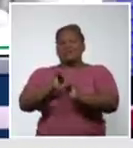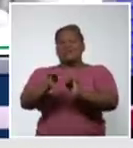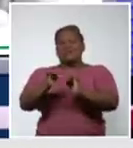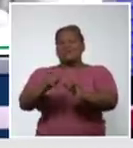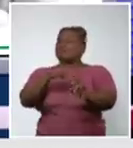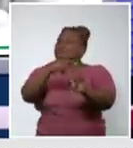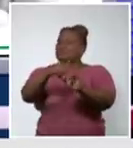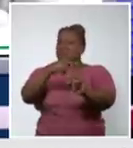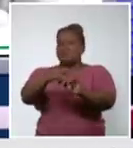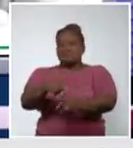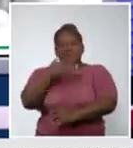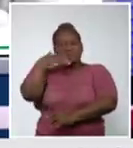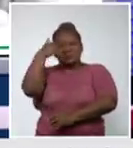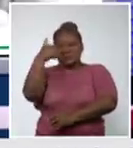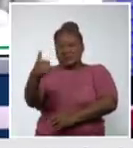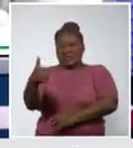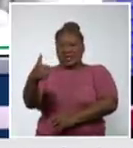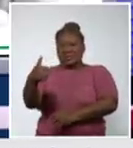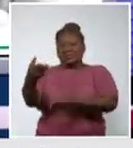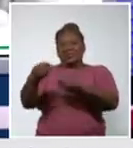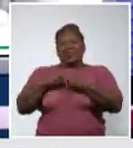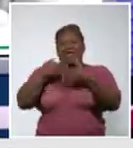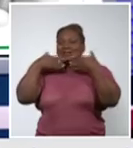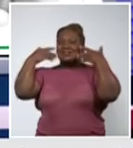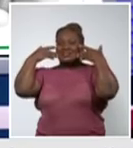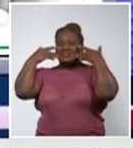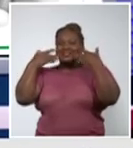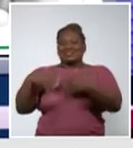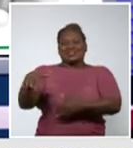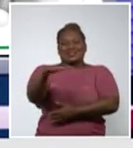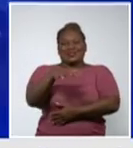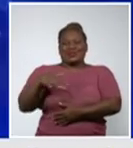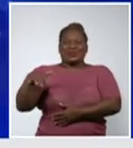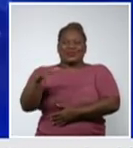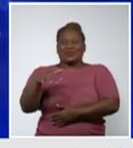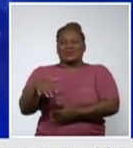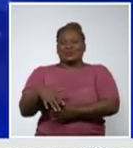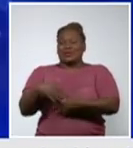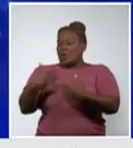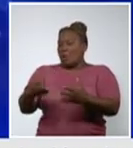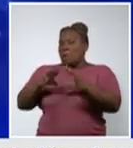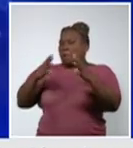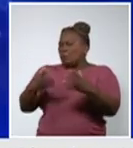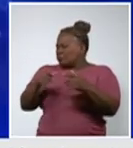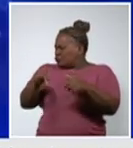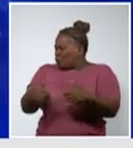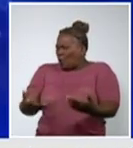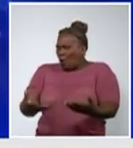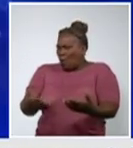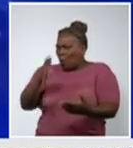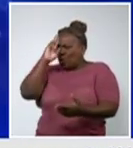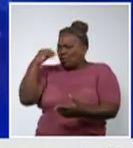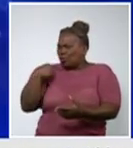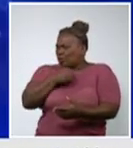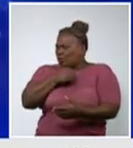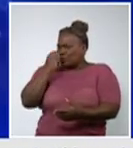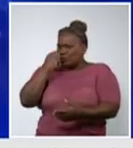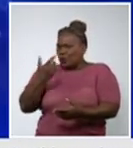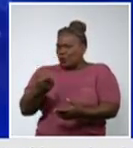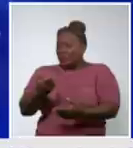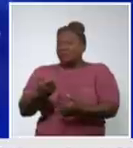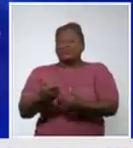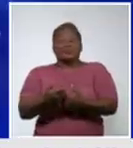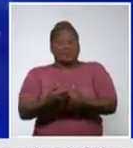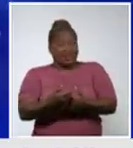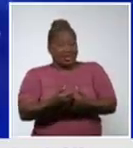positiva y que nos halaga a todos. ¿Cómo amaneció el mundo hoy, doctor Durán? Como diría